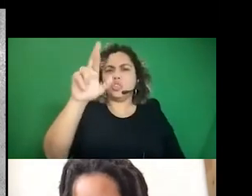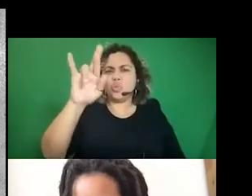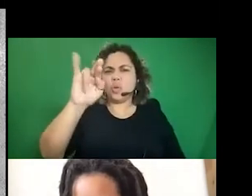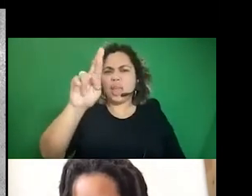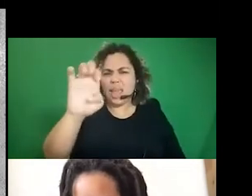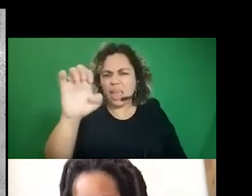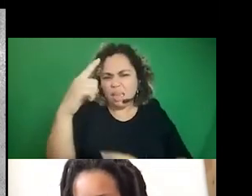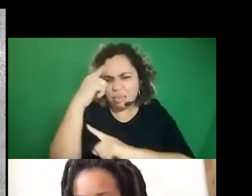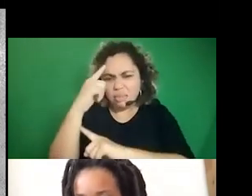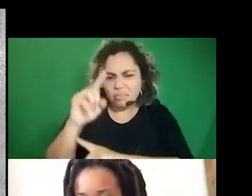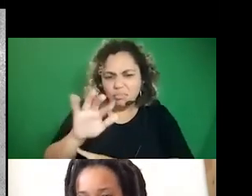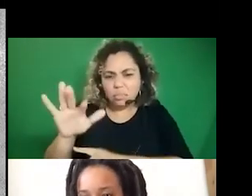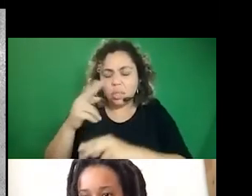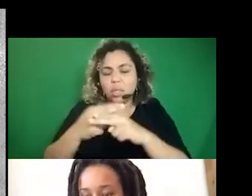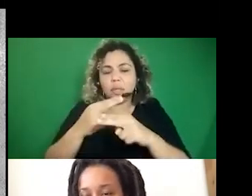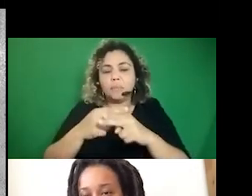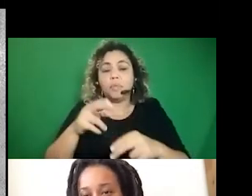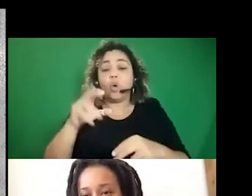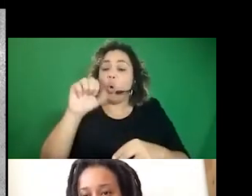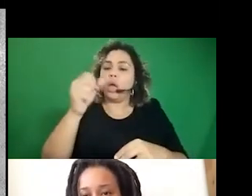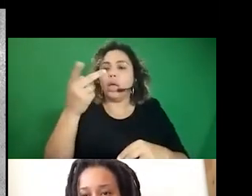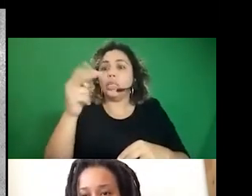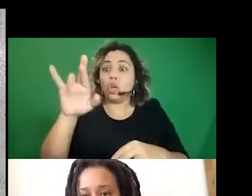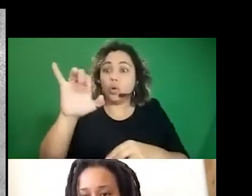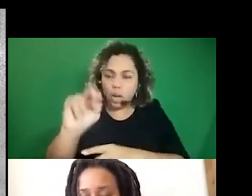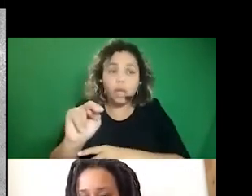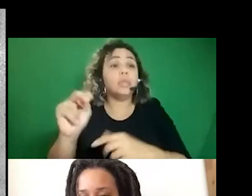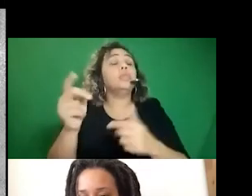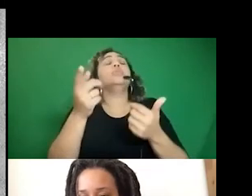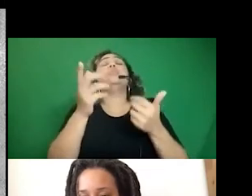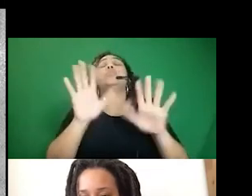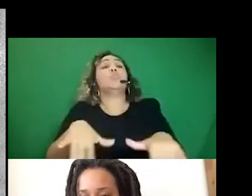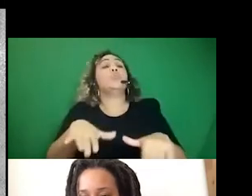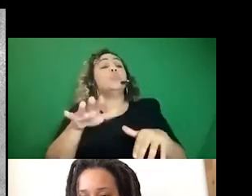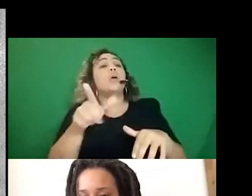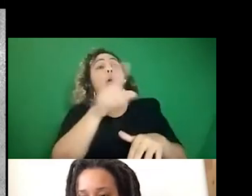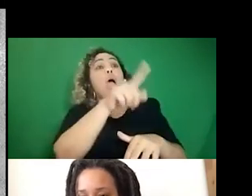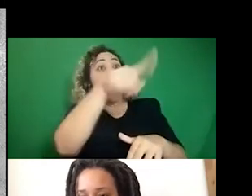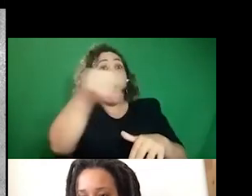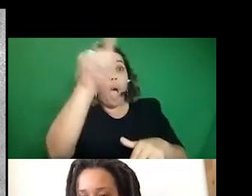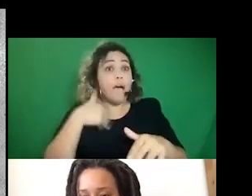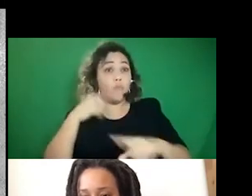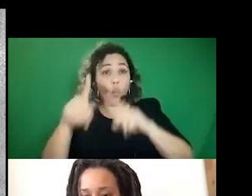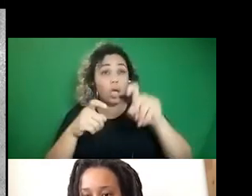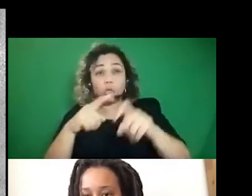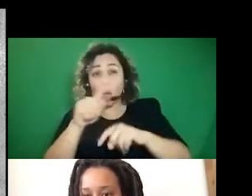quiere decir un poquito más alguna otra pregunta sobre esto generalmente